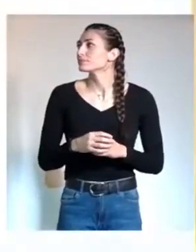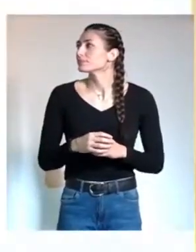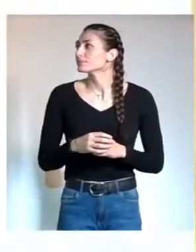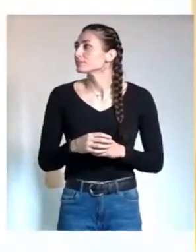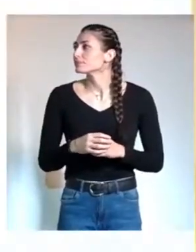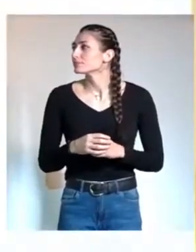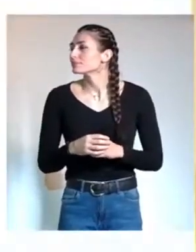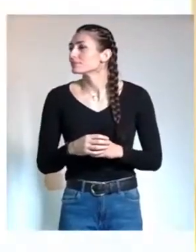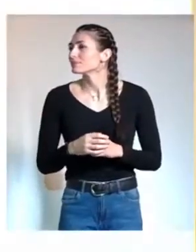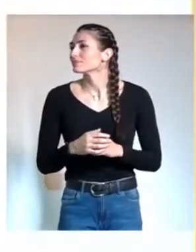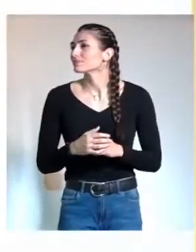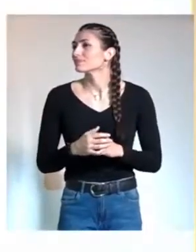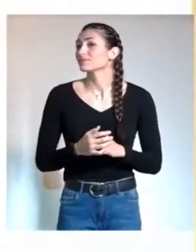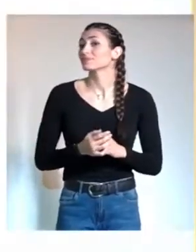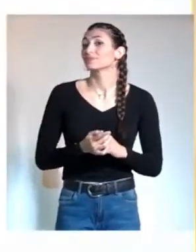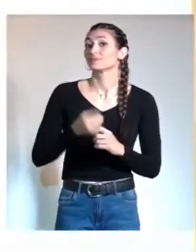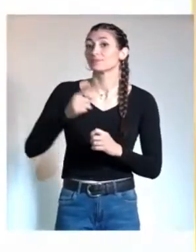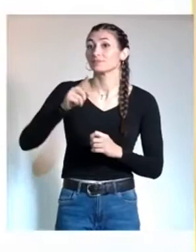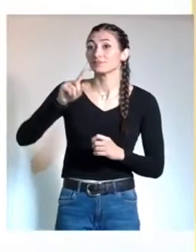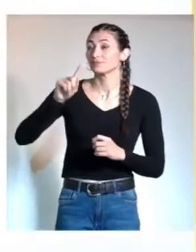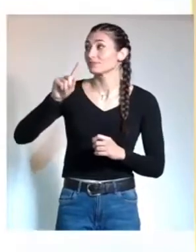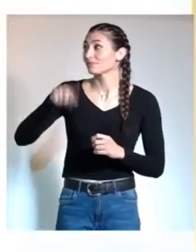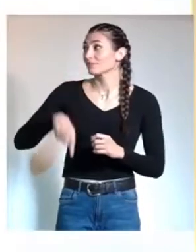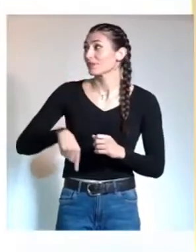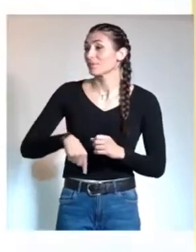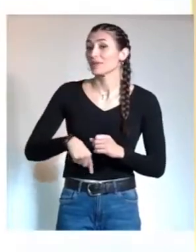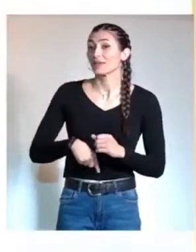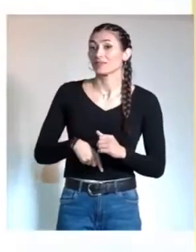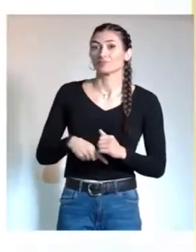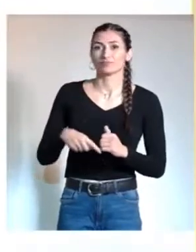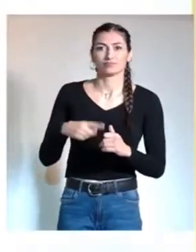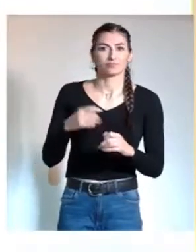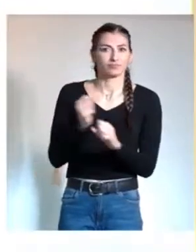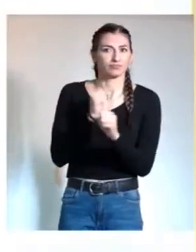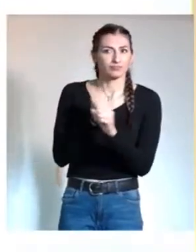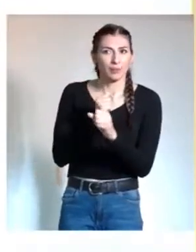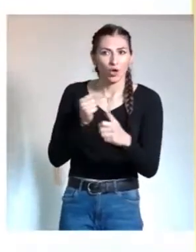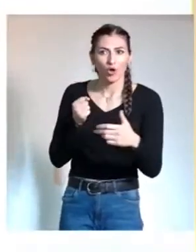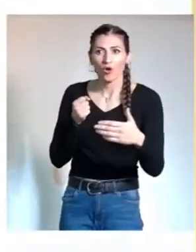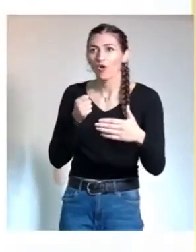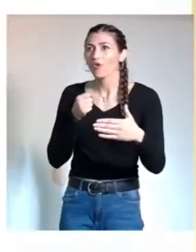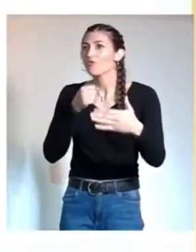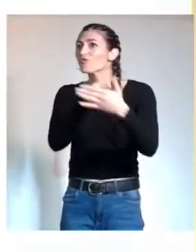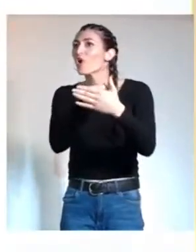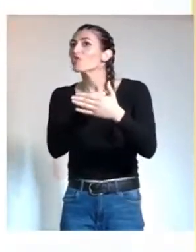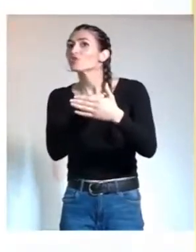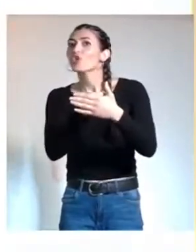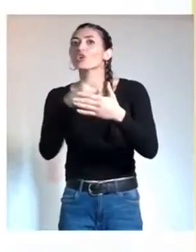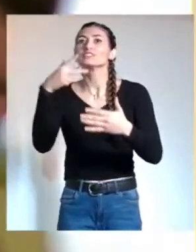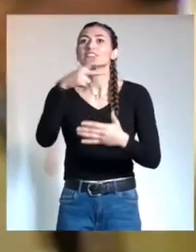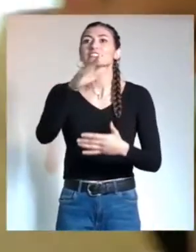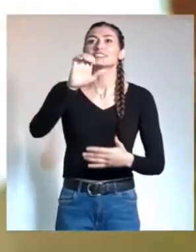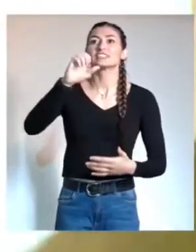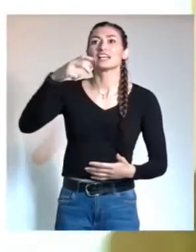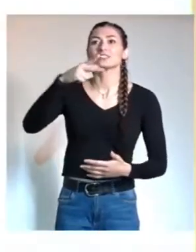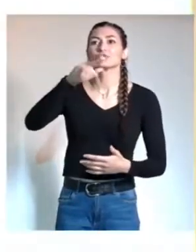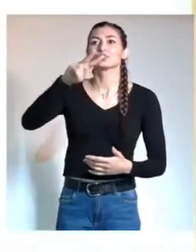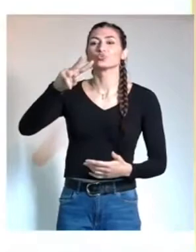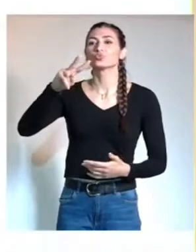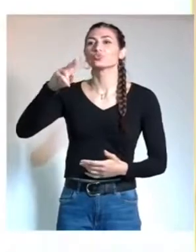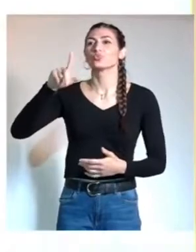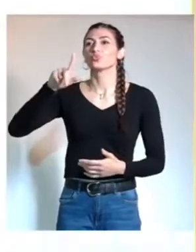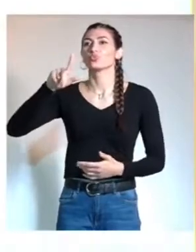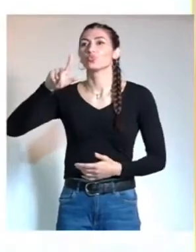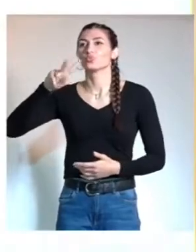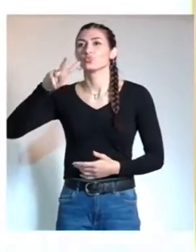Y cómo no, un trabajo del fondo, y nunca mejor dicho, para Chechu y Judith, que nos han permitido estar